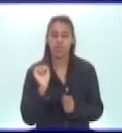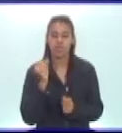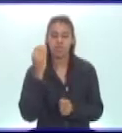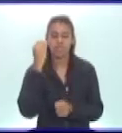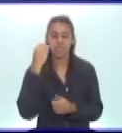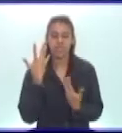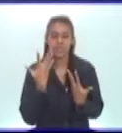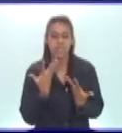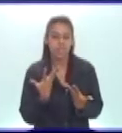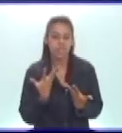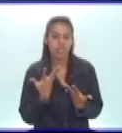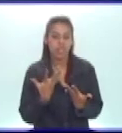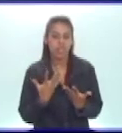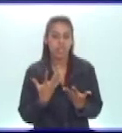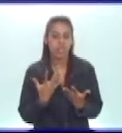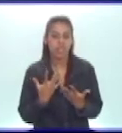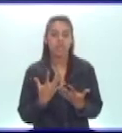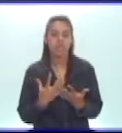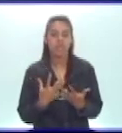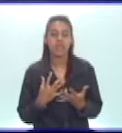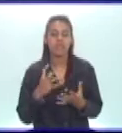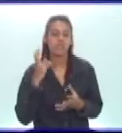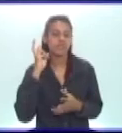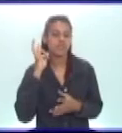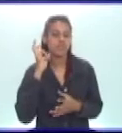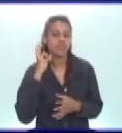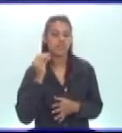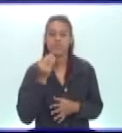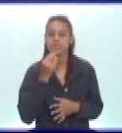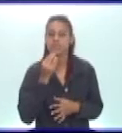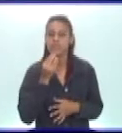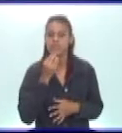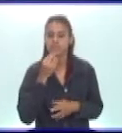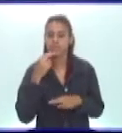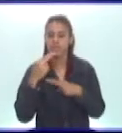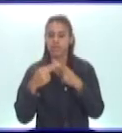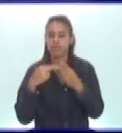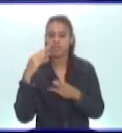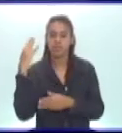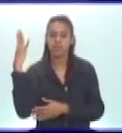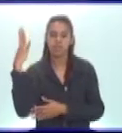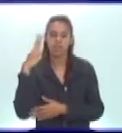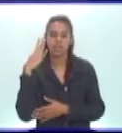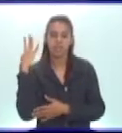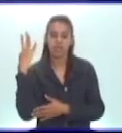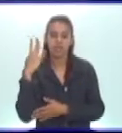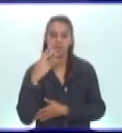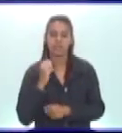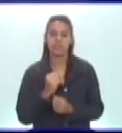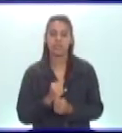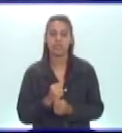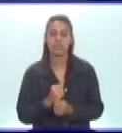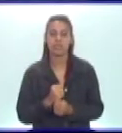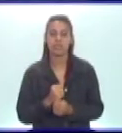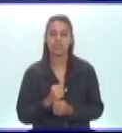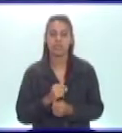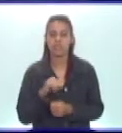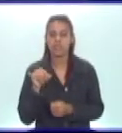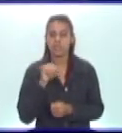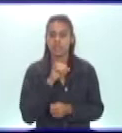identificar las señales sonoras que se puedan producir en el entorno en que se desenvuelve el niño y las